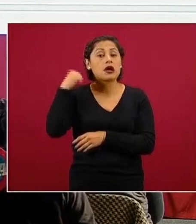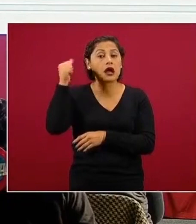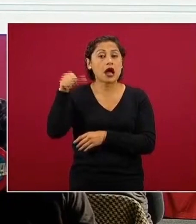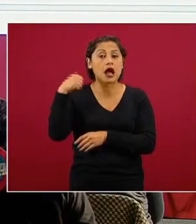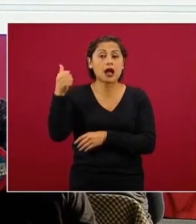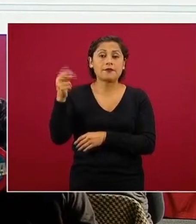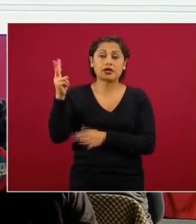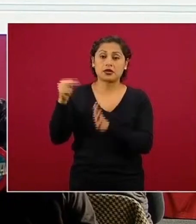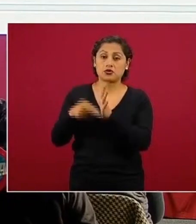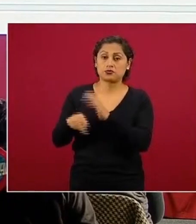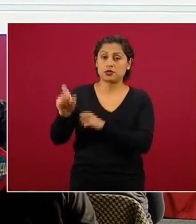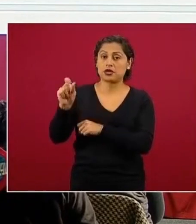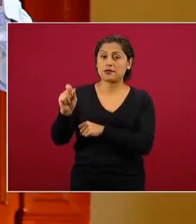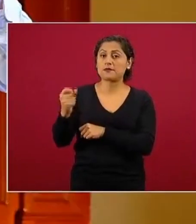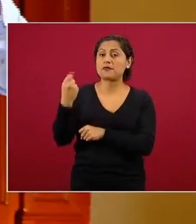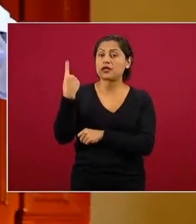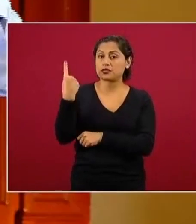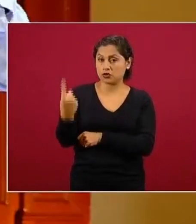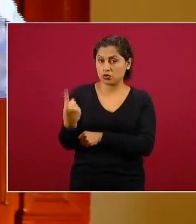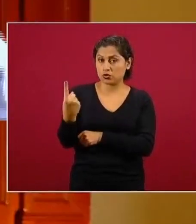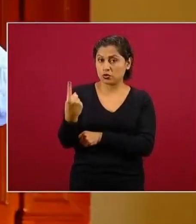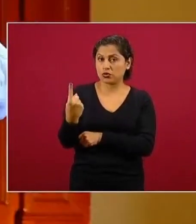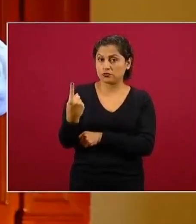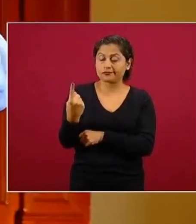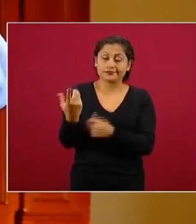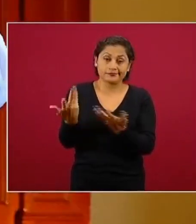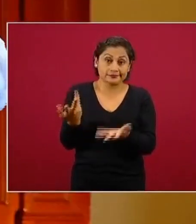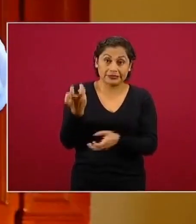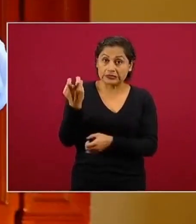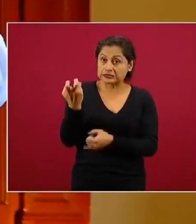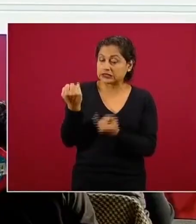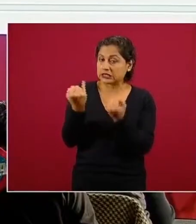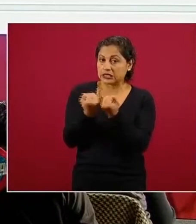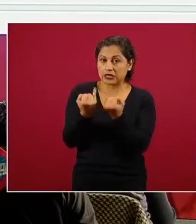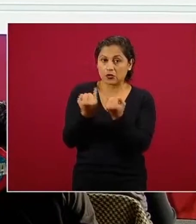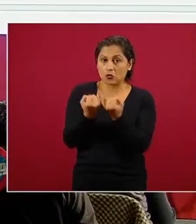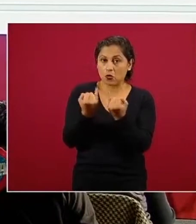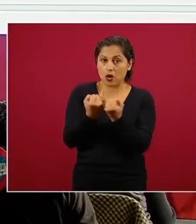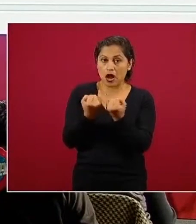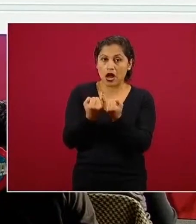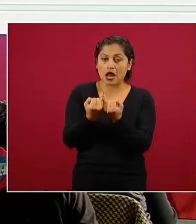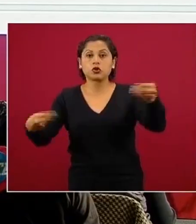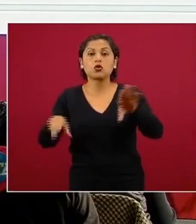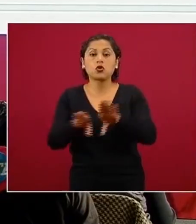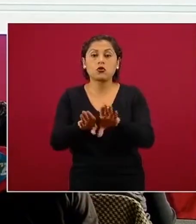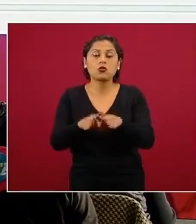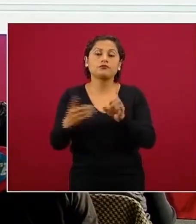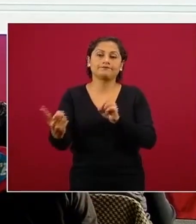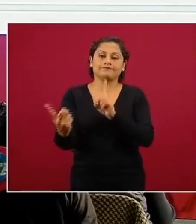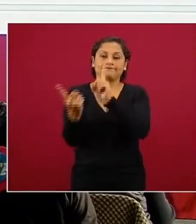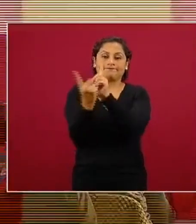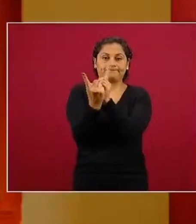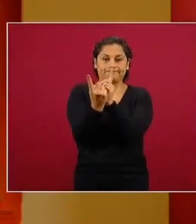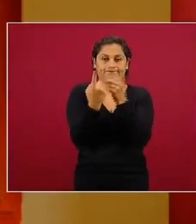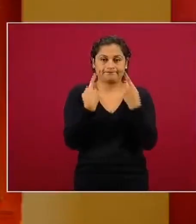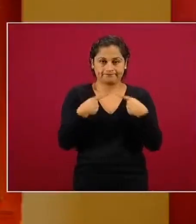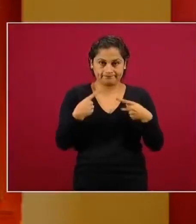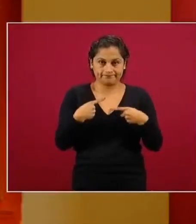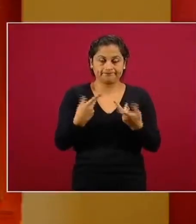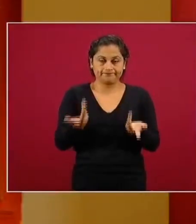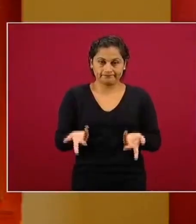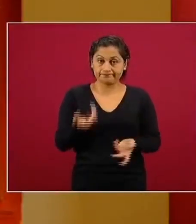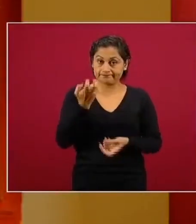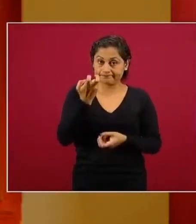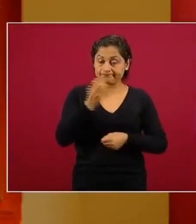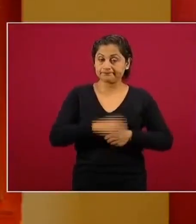de 2021, que es exactamente los meses de la epidemia de influenza. Por lo tanto, como lo decimos todos los